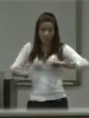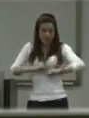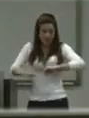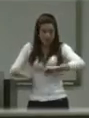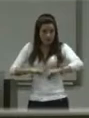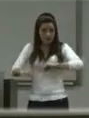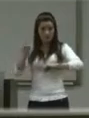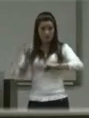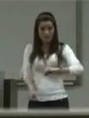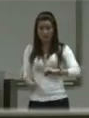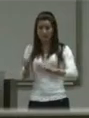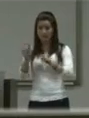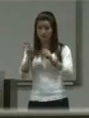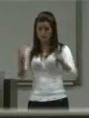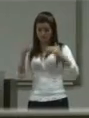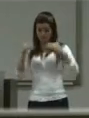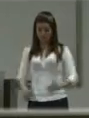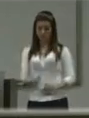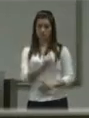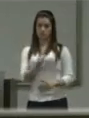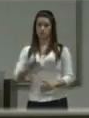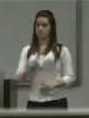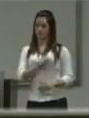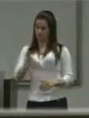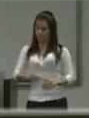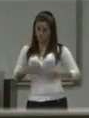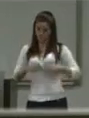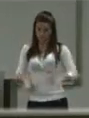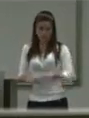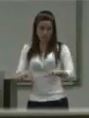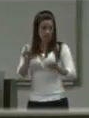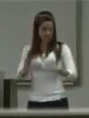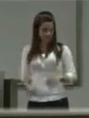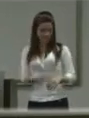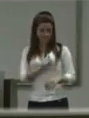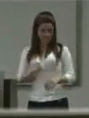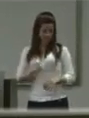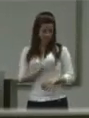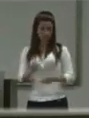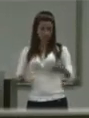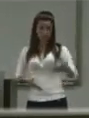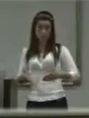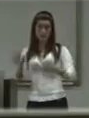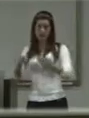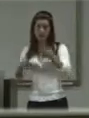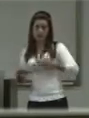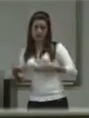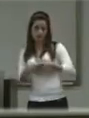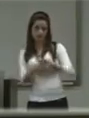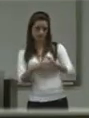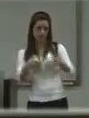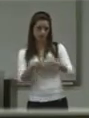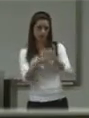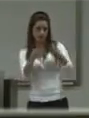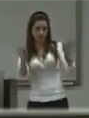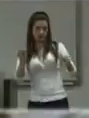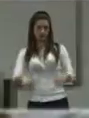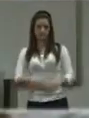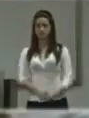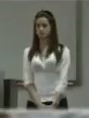la autonomía de las personas con discapacidad y lo que debemos hacer es los servicios accesibles bien entonces para